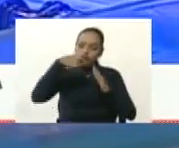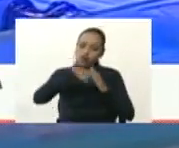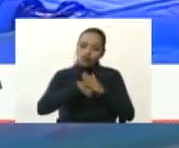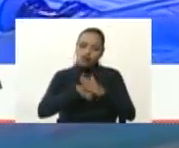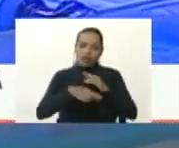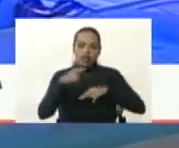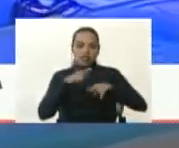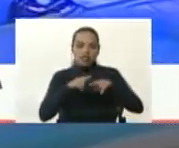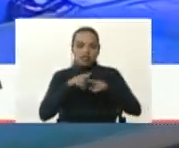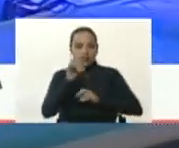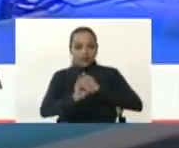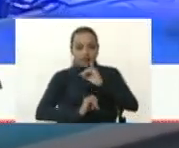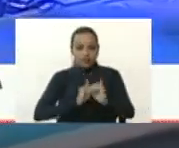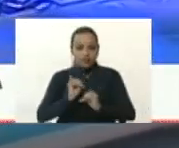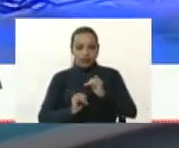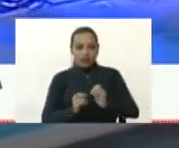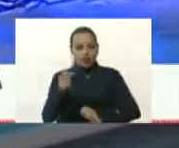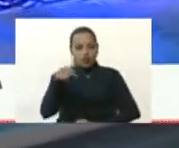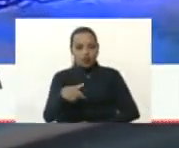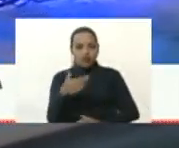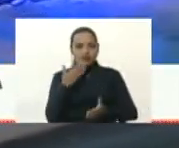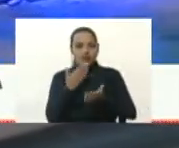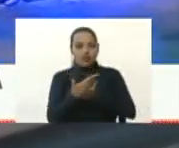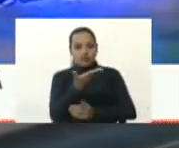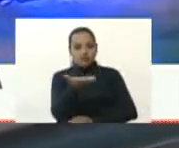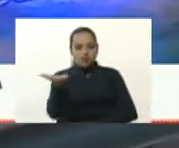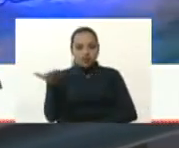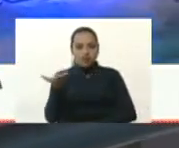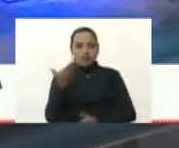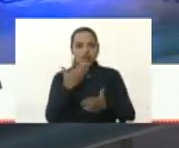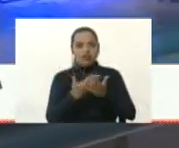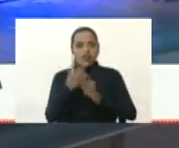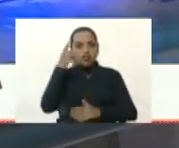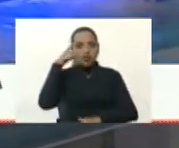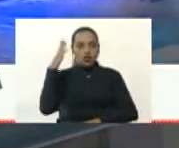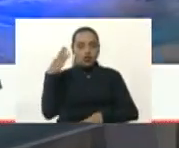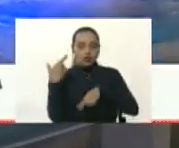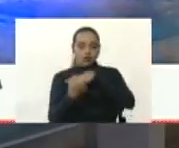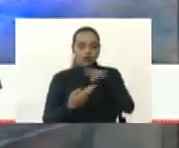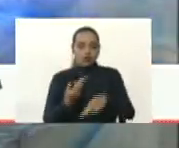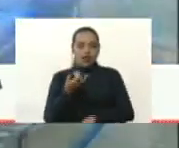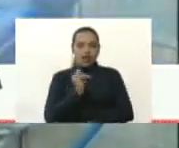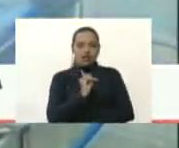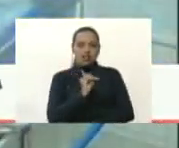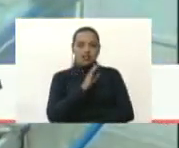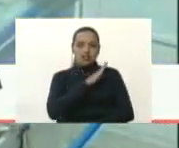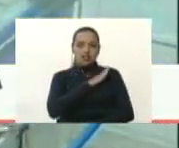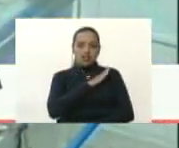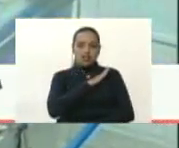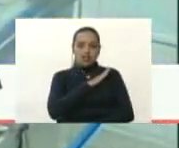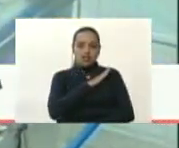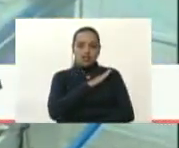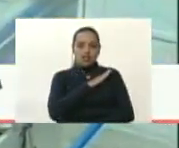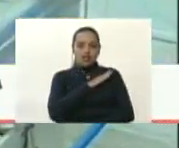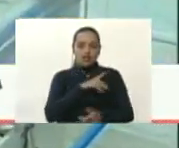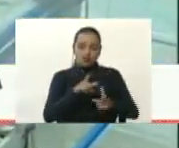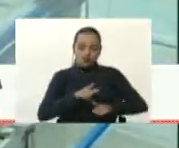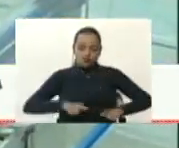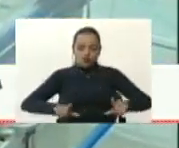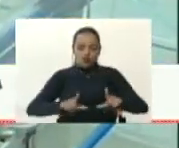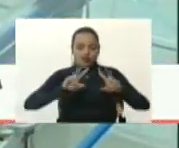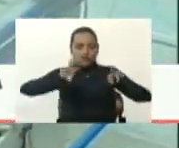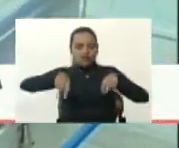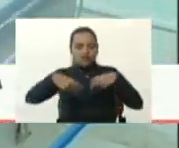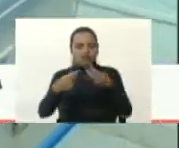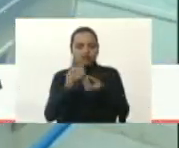los neonatales, que hoy, gracias a usted, gracias a Dios, la revolución, van a tener una unidad totalmente